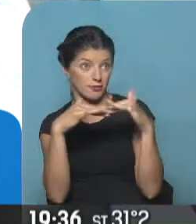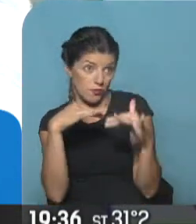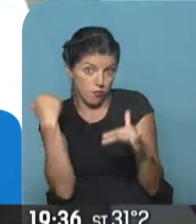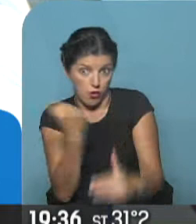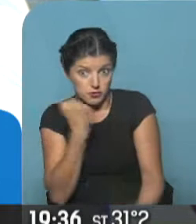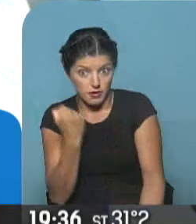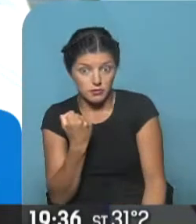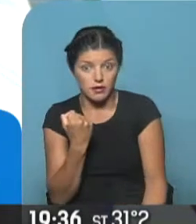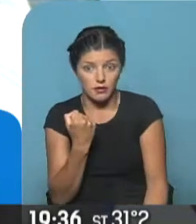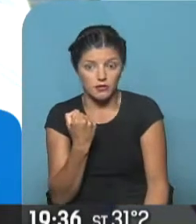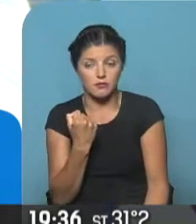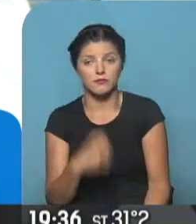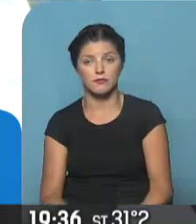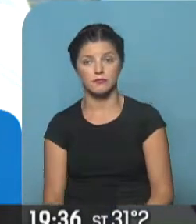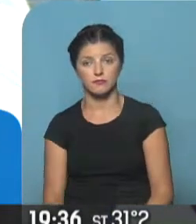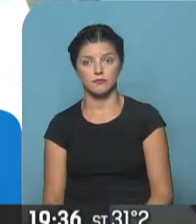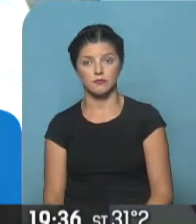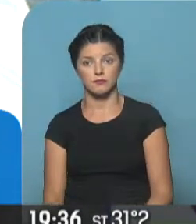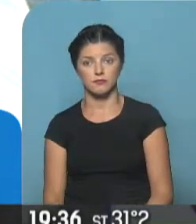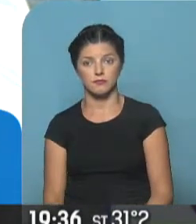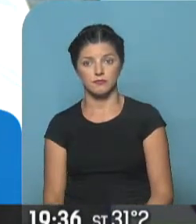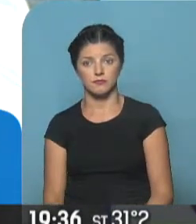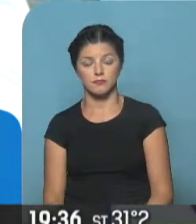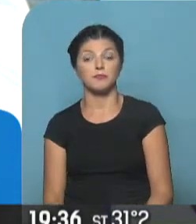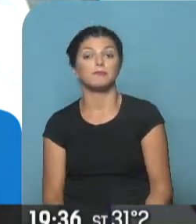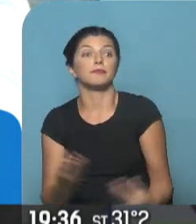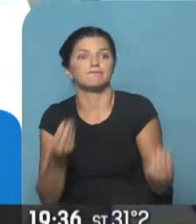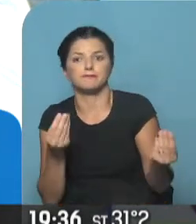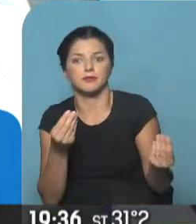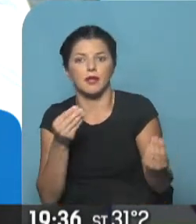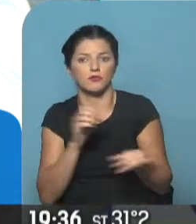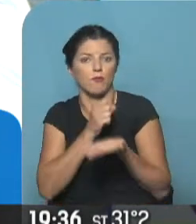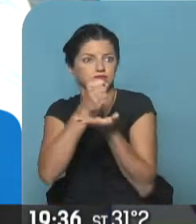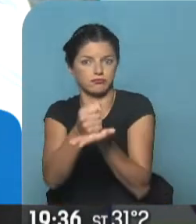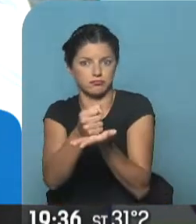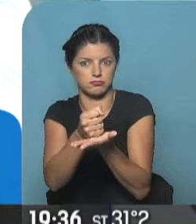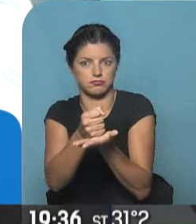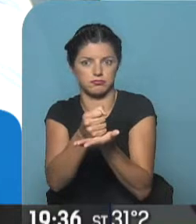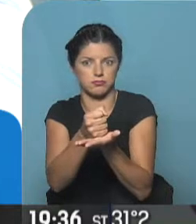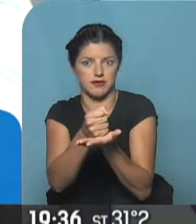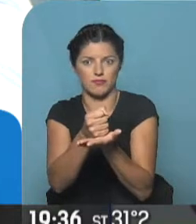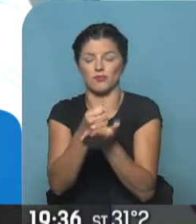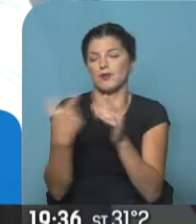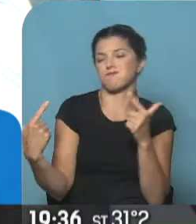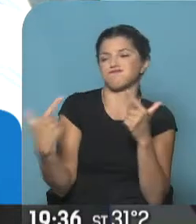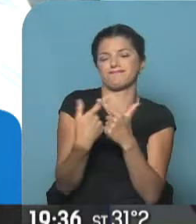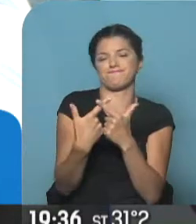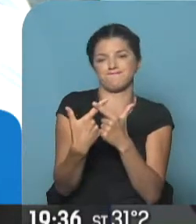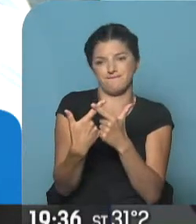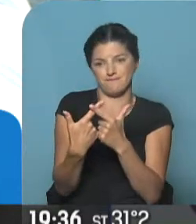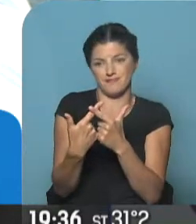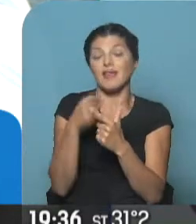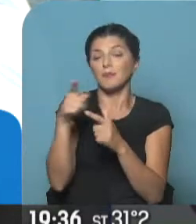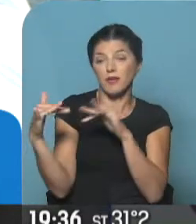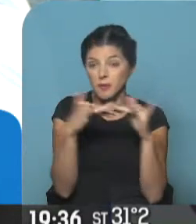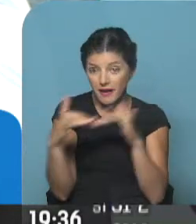porque significa un título, vamos a jugar contra el rival de toda la vida y por lo que significa ese partido